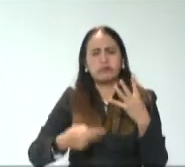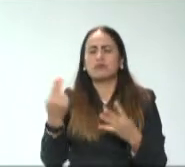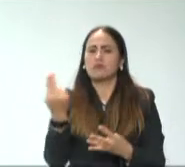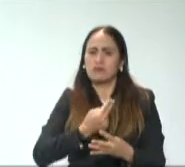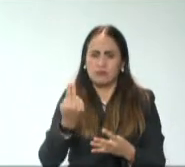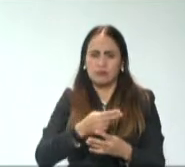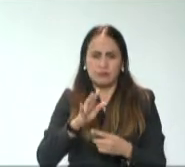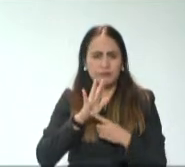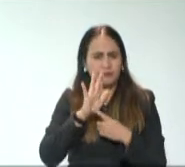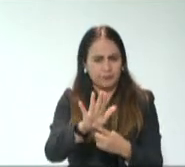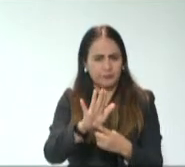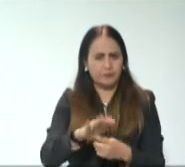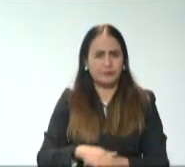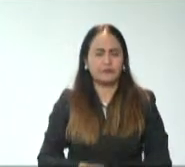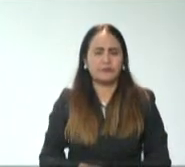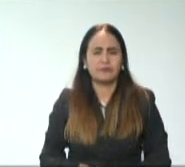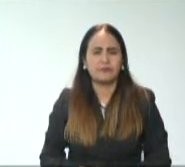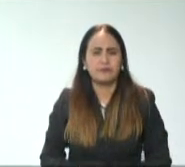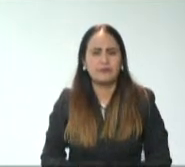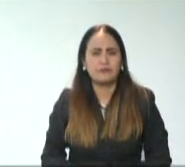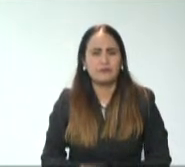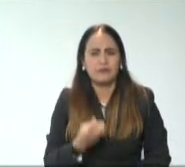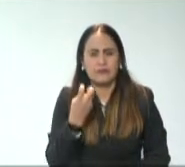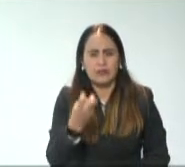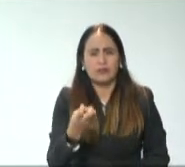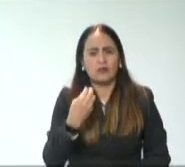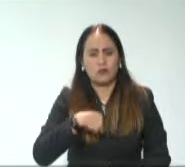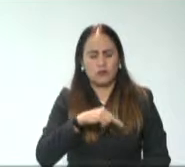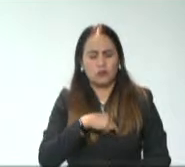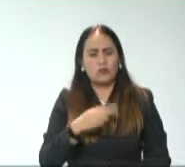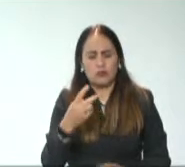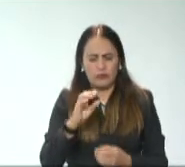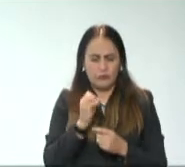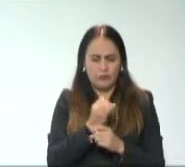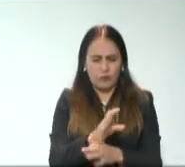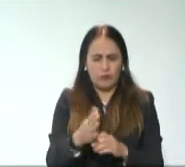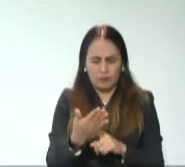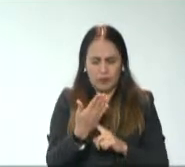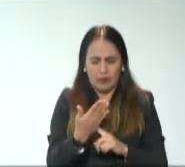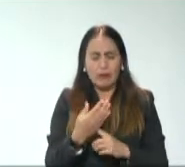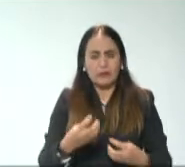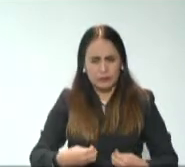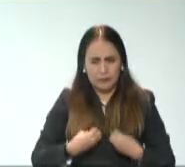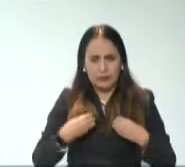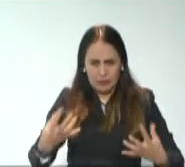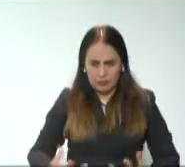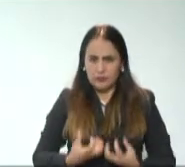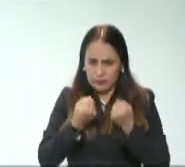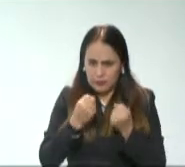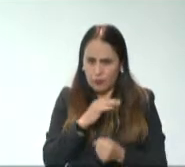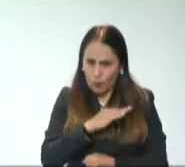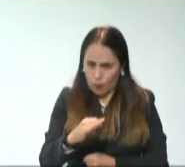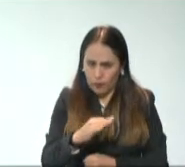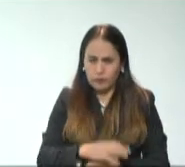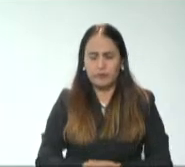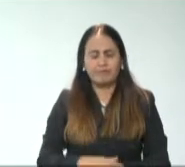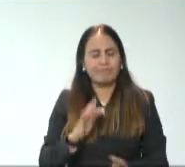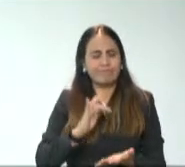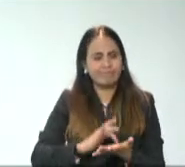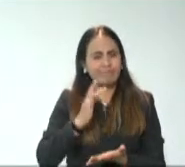de maestro nos permite salvaguardar nuestra vida Muchas gracias y pues